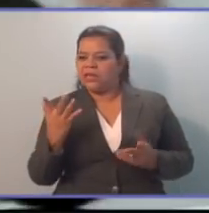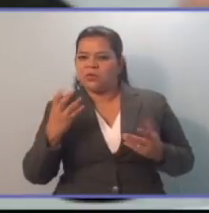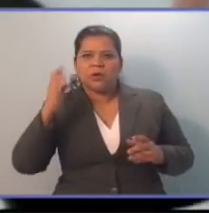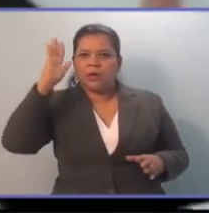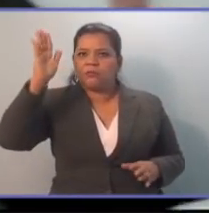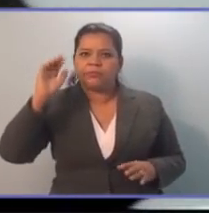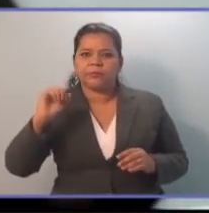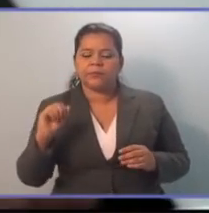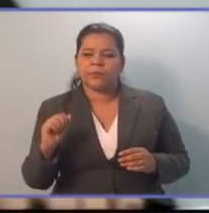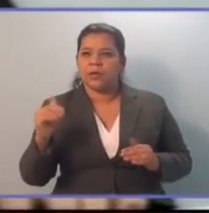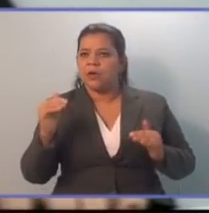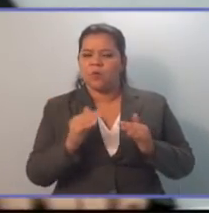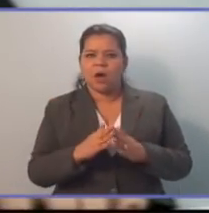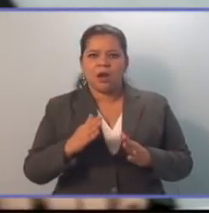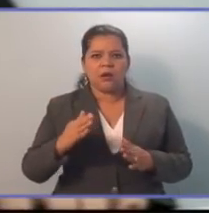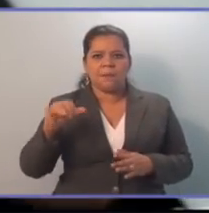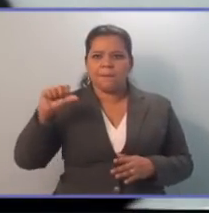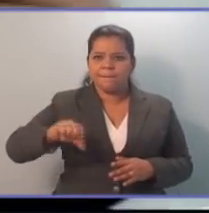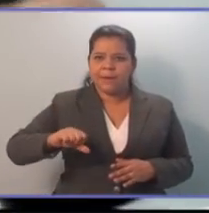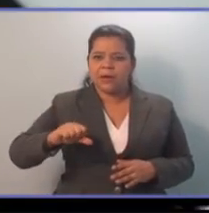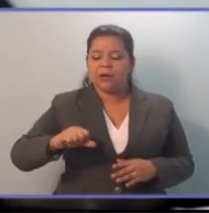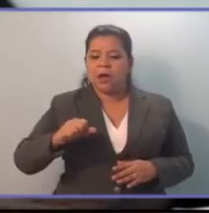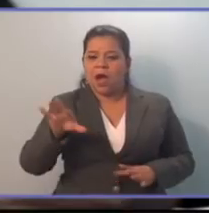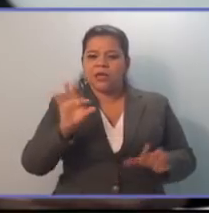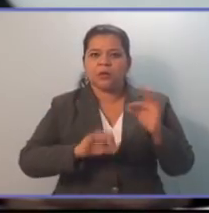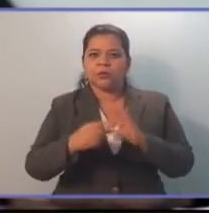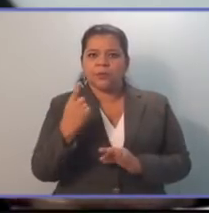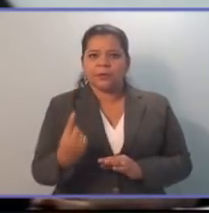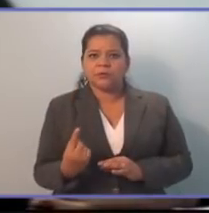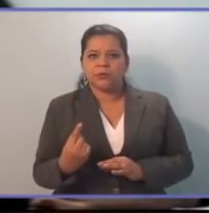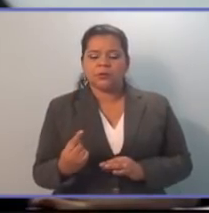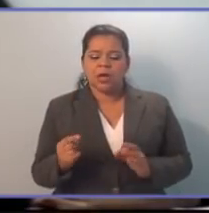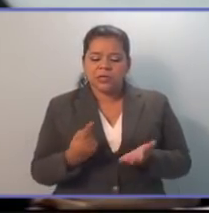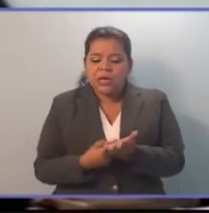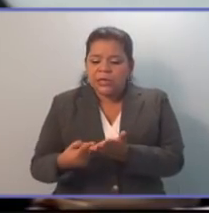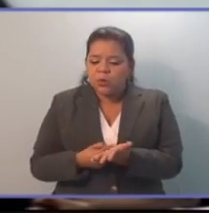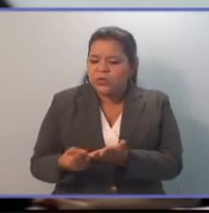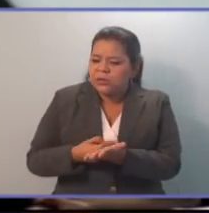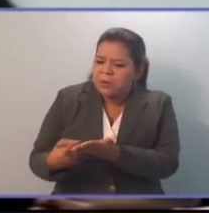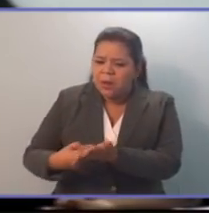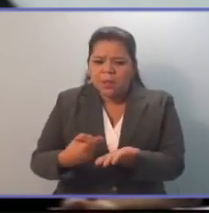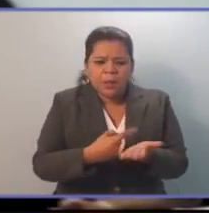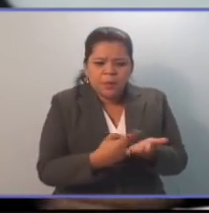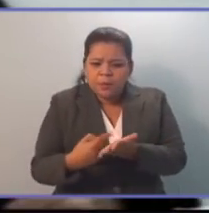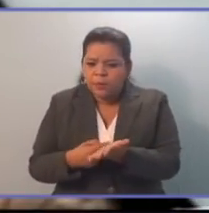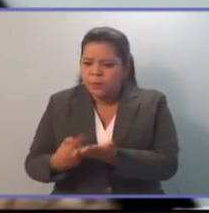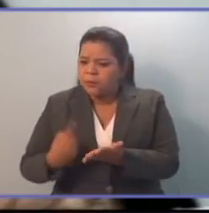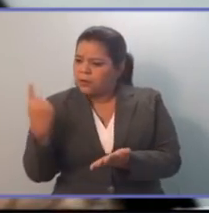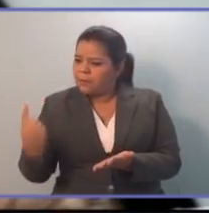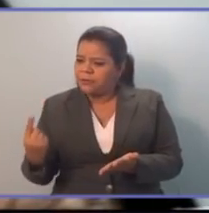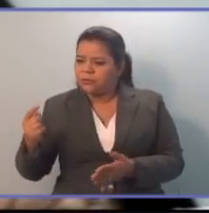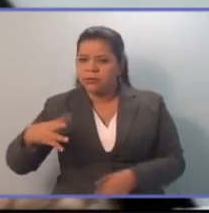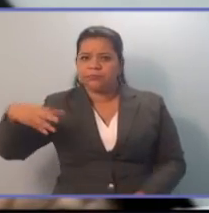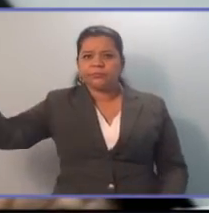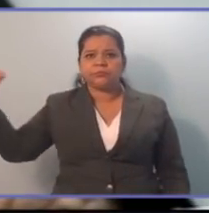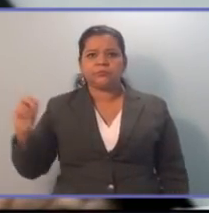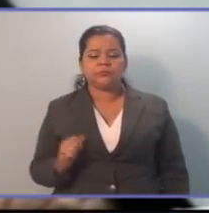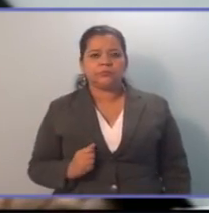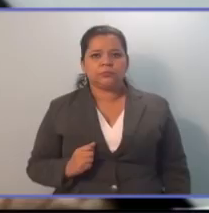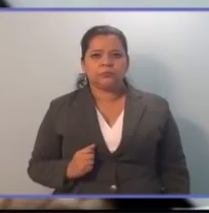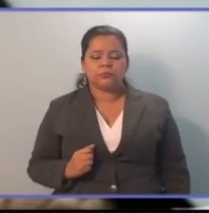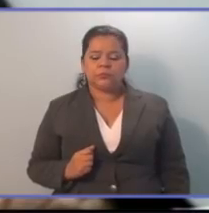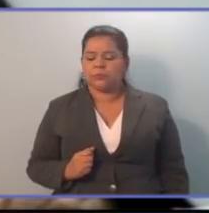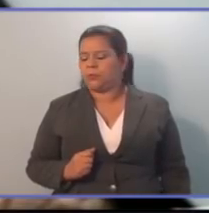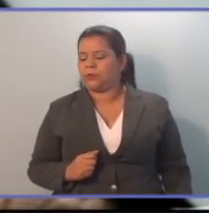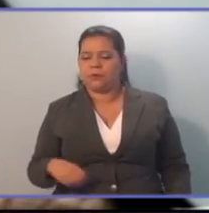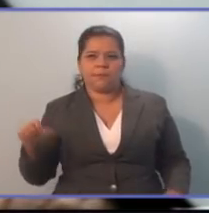mala educación, de retirarse cuando se está discutiendo un punto importante. Entonces sí considero